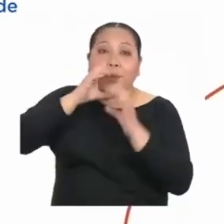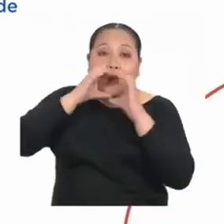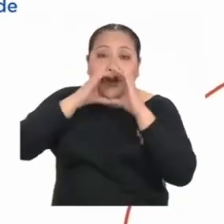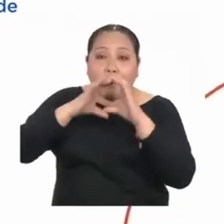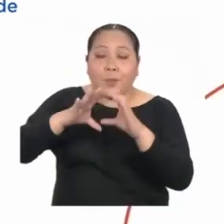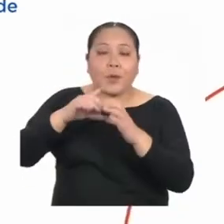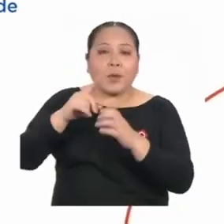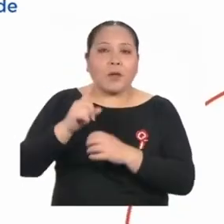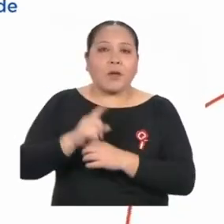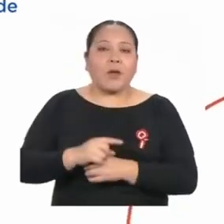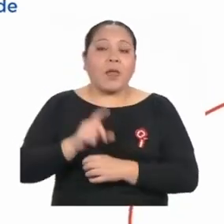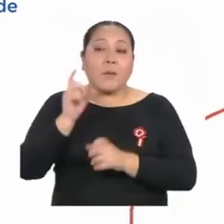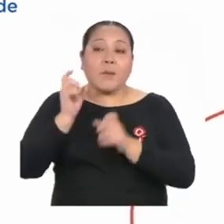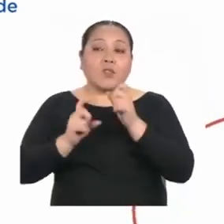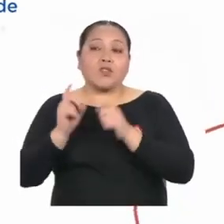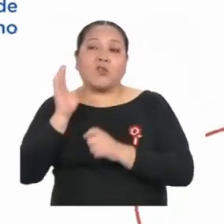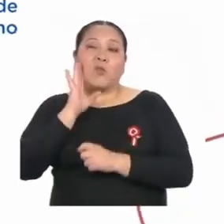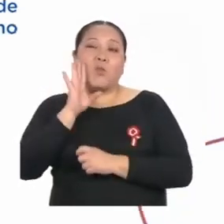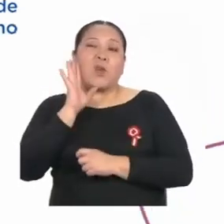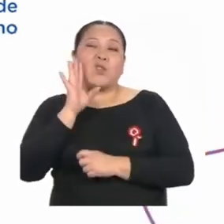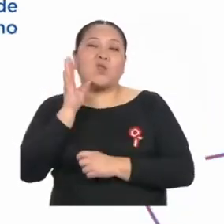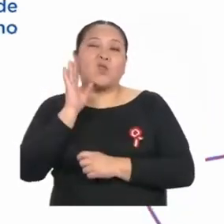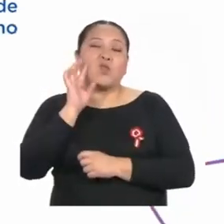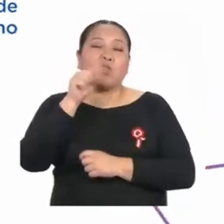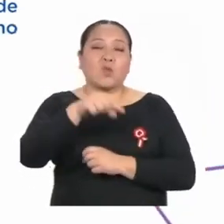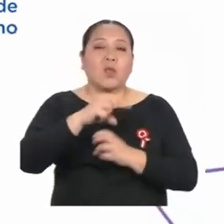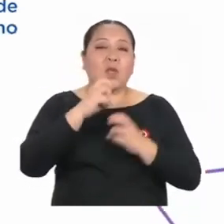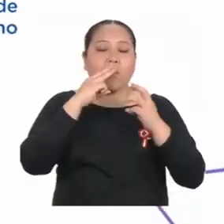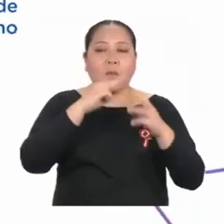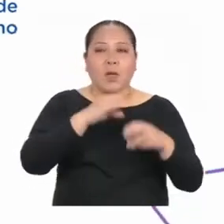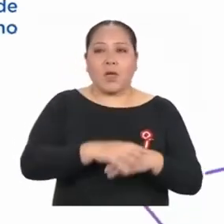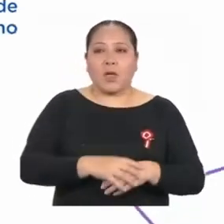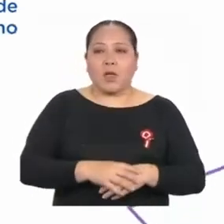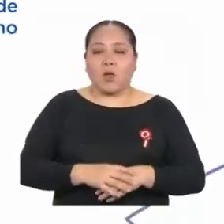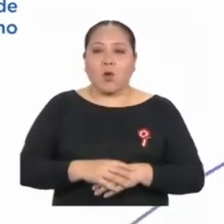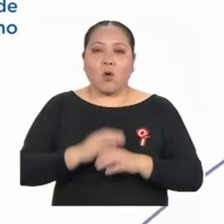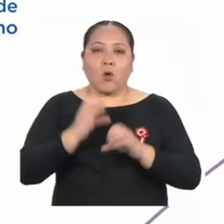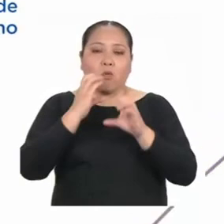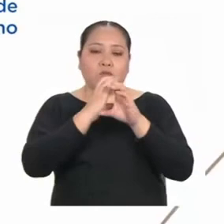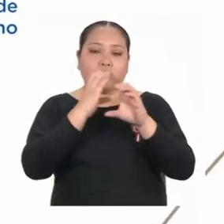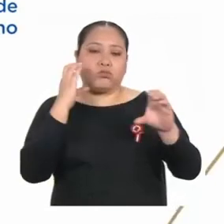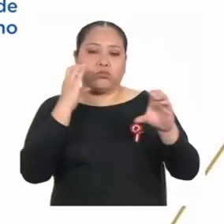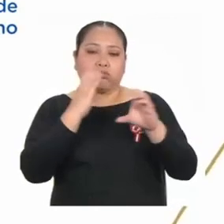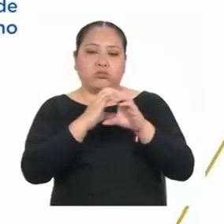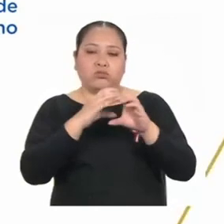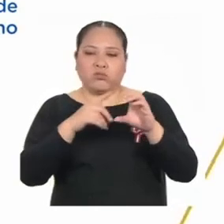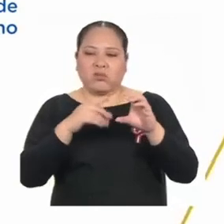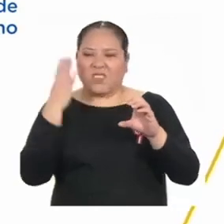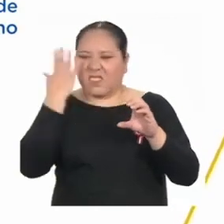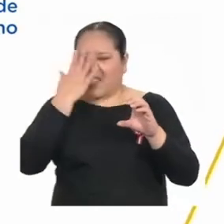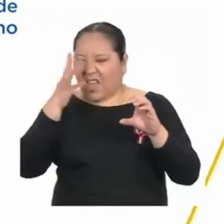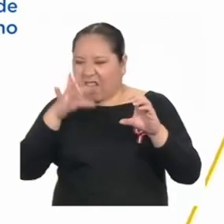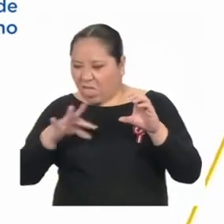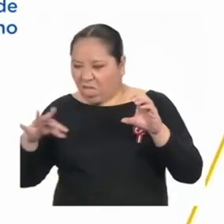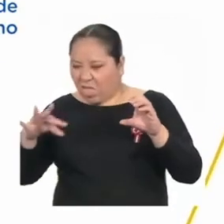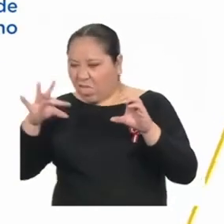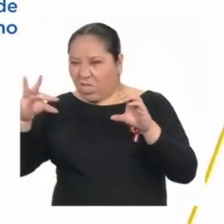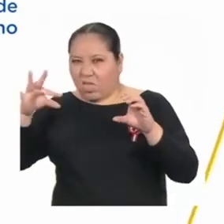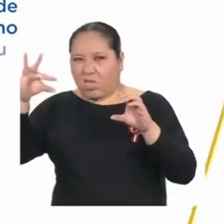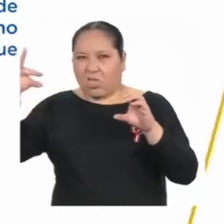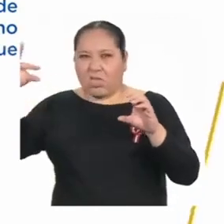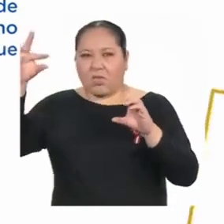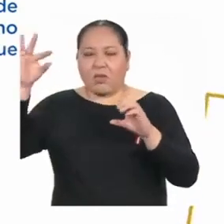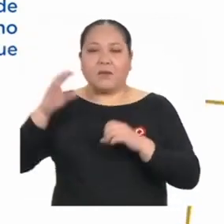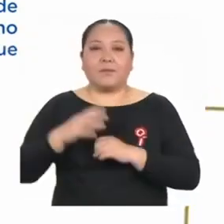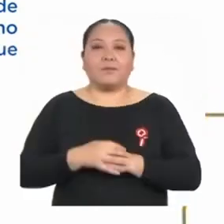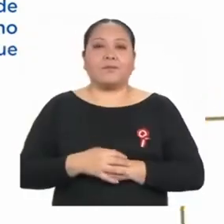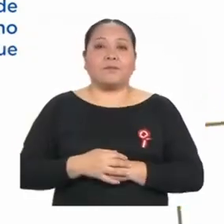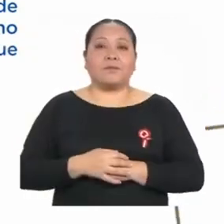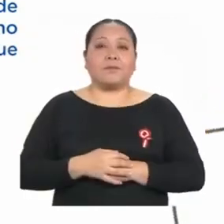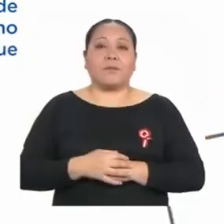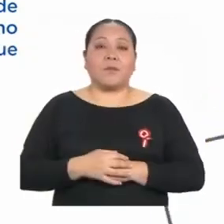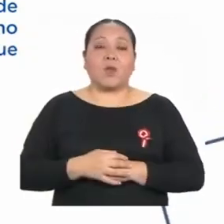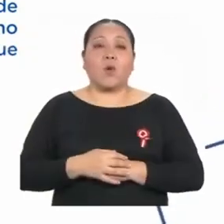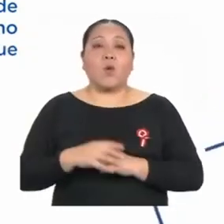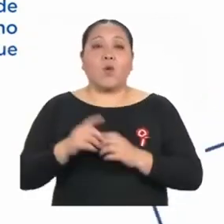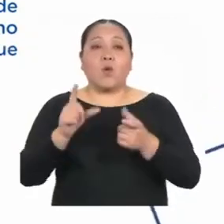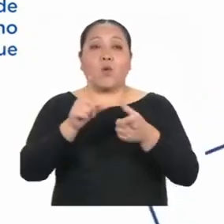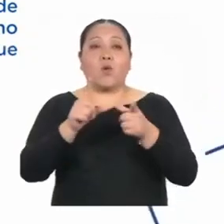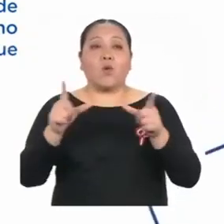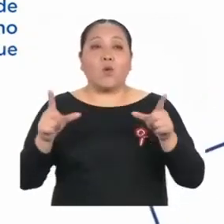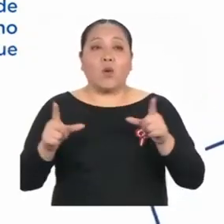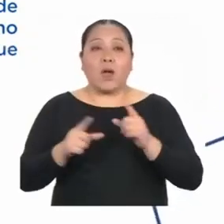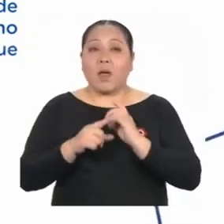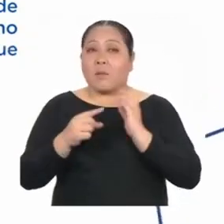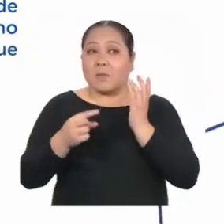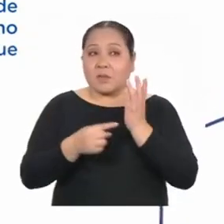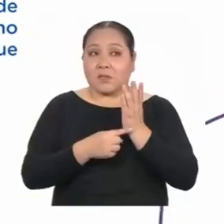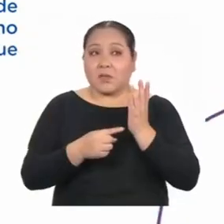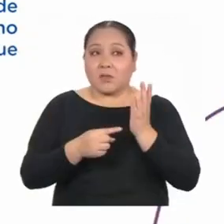tire basura al mar y las combis no parezcan una chimenea. Una Lima más ordenada y tecnológica, que sepa optimizar sus